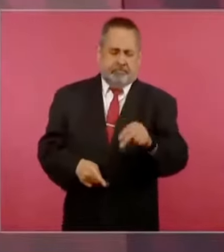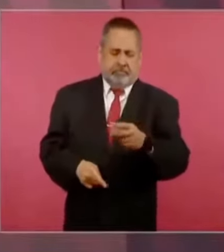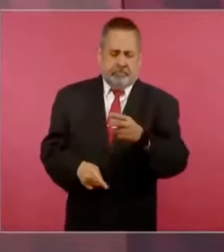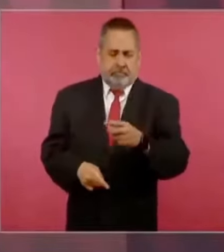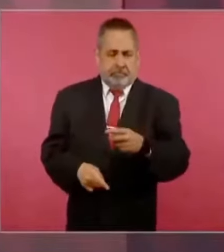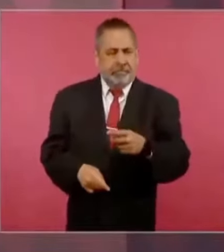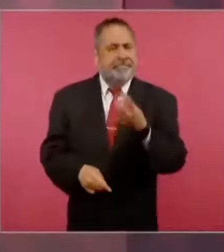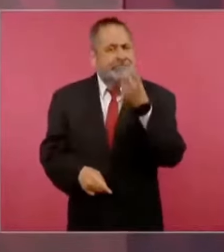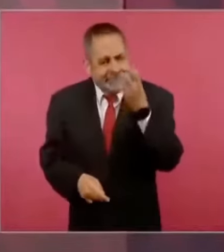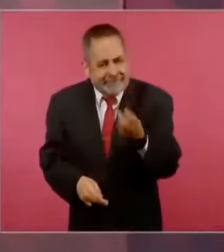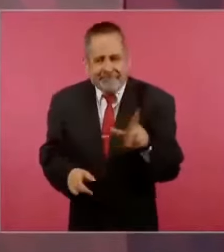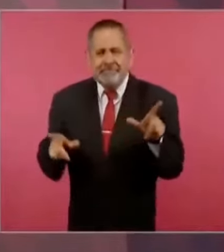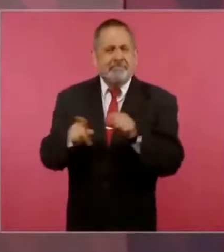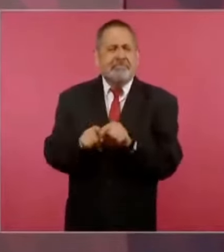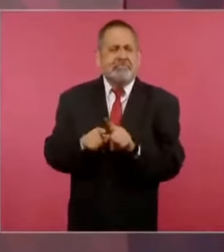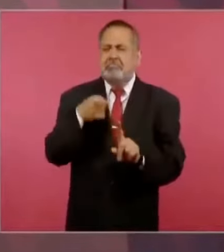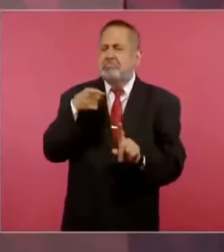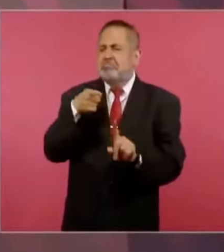Pues eso.